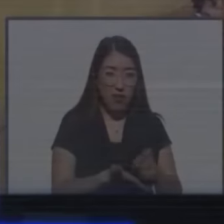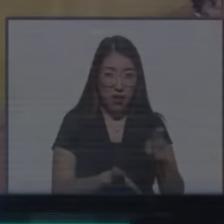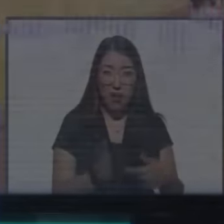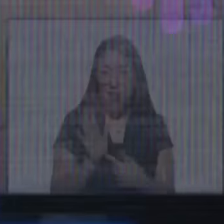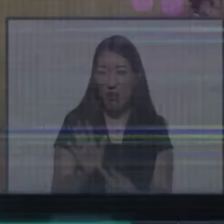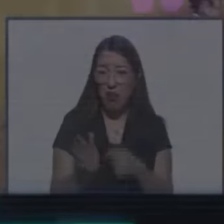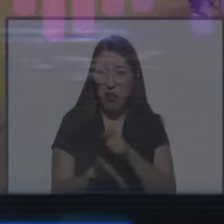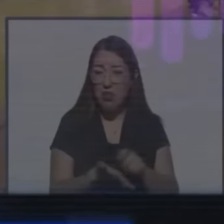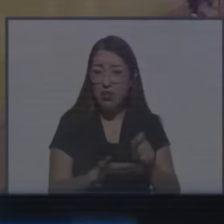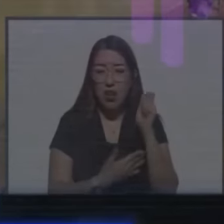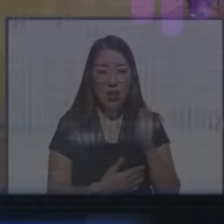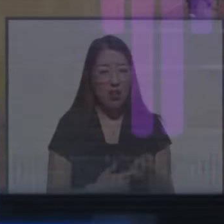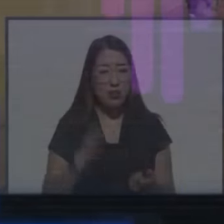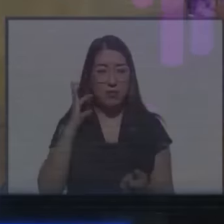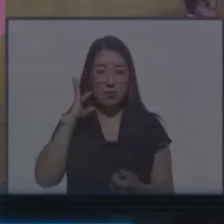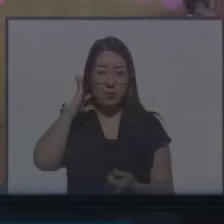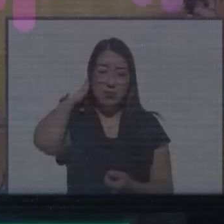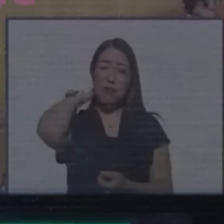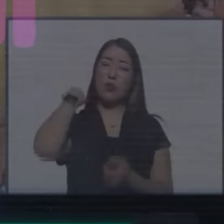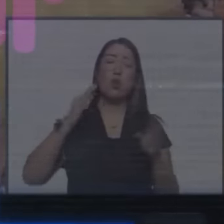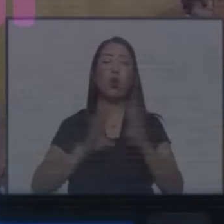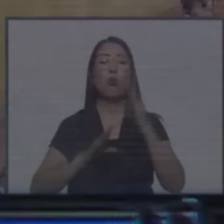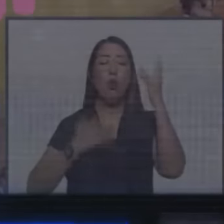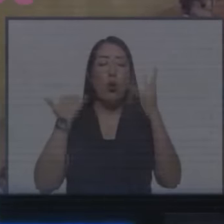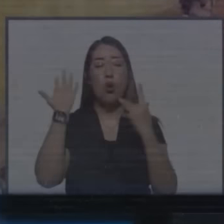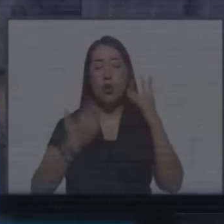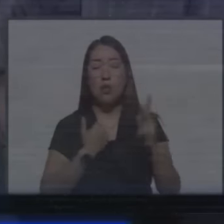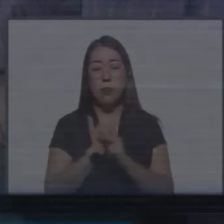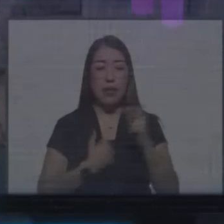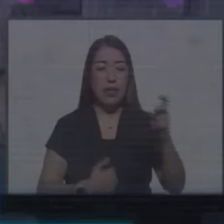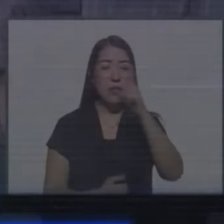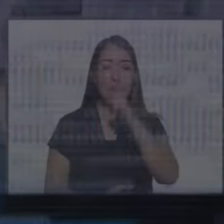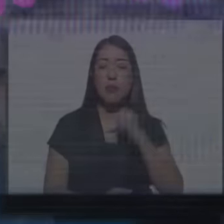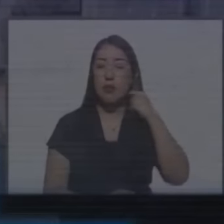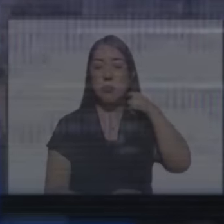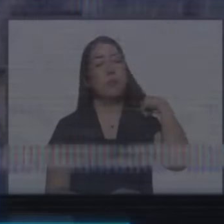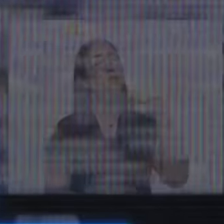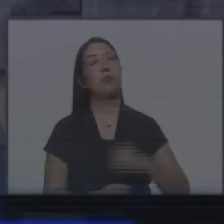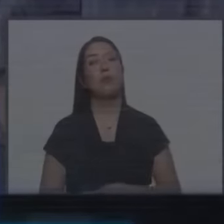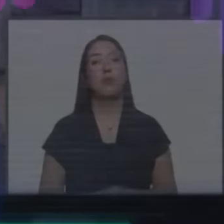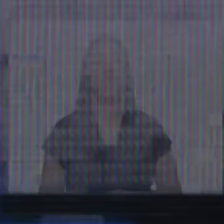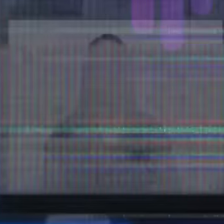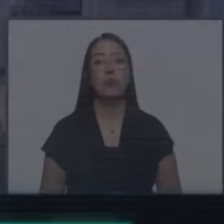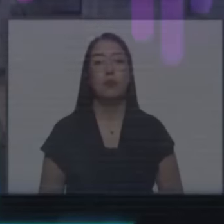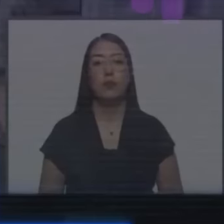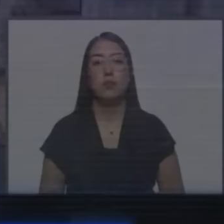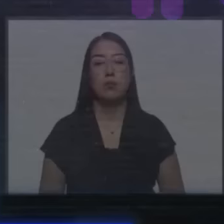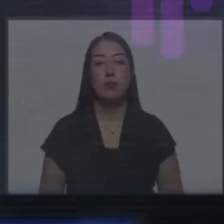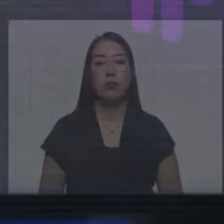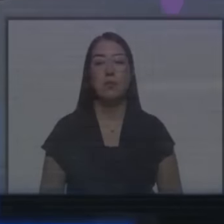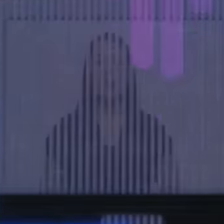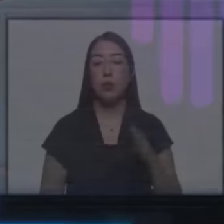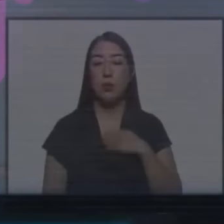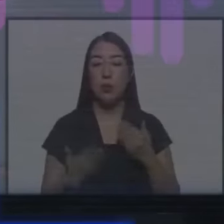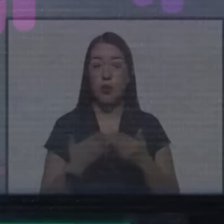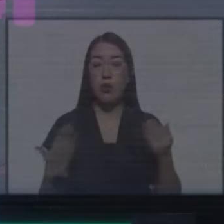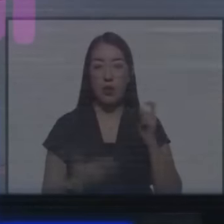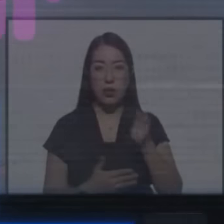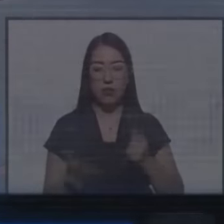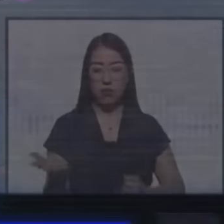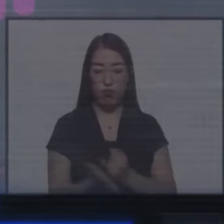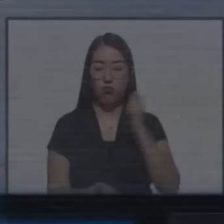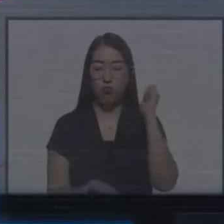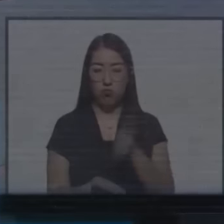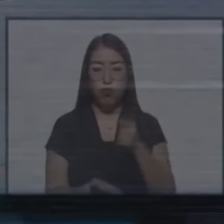pinta y que pinta un país que él se creó en la imaginación. Miente, Angelita. Miente deliberadamente, Paco. Y vámonos ahora sí con lo que es la sentencia.